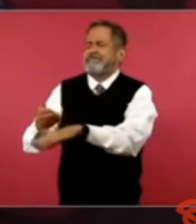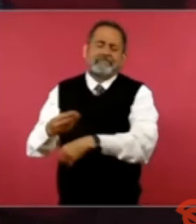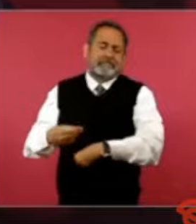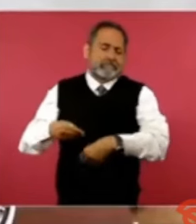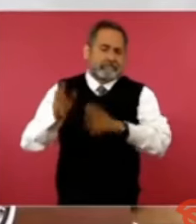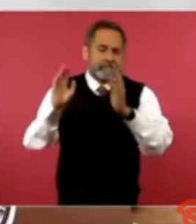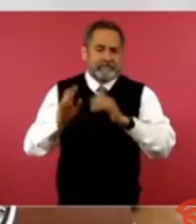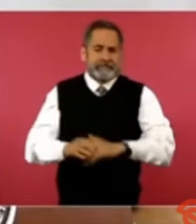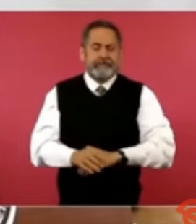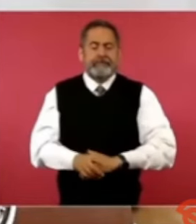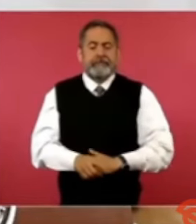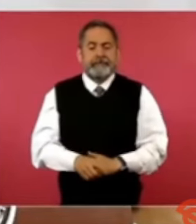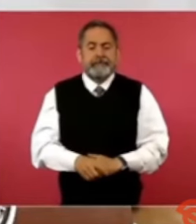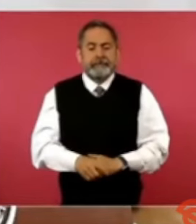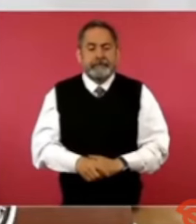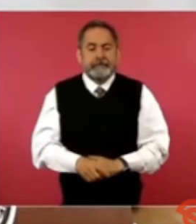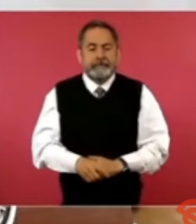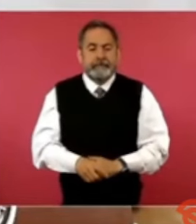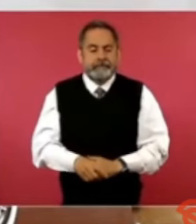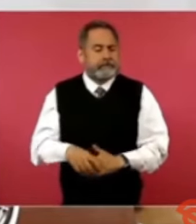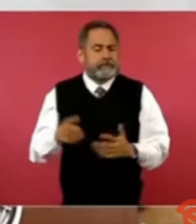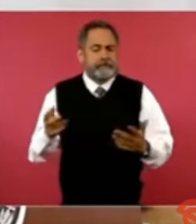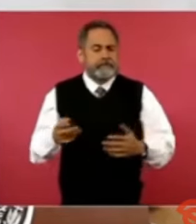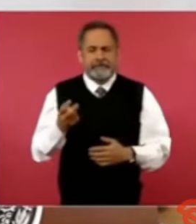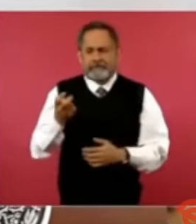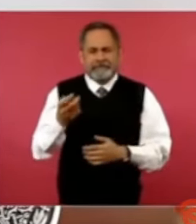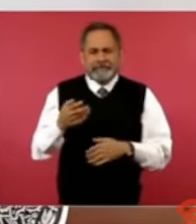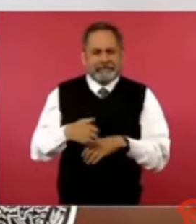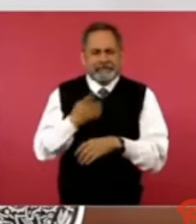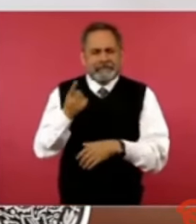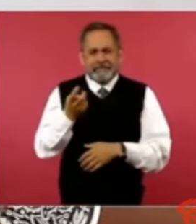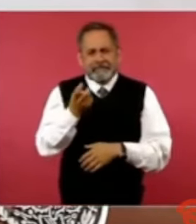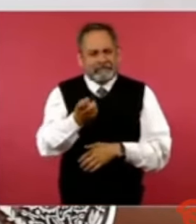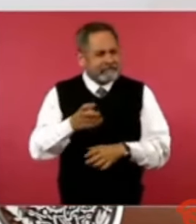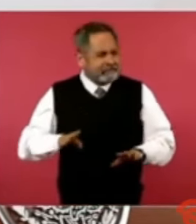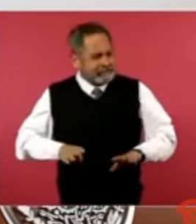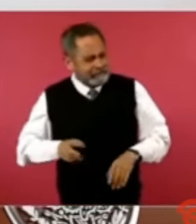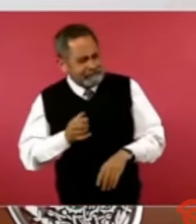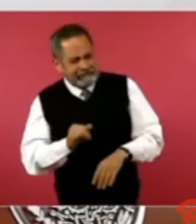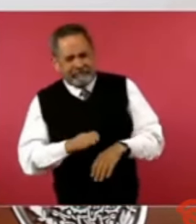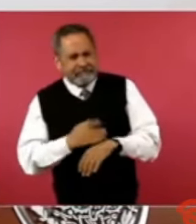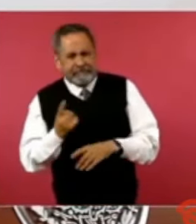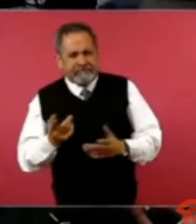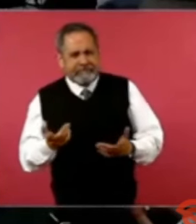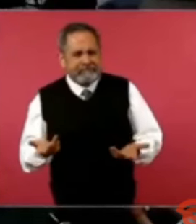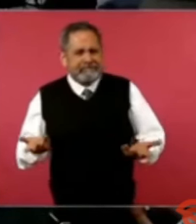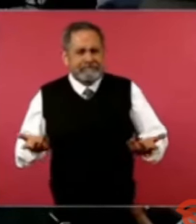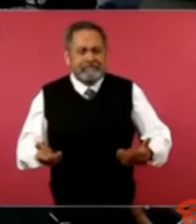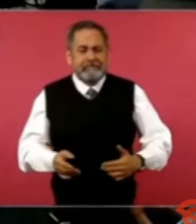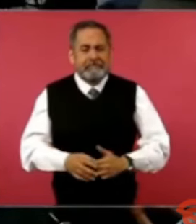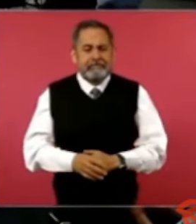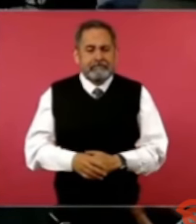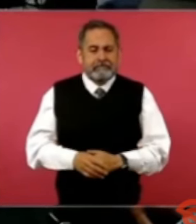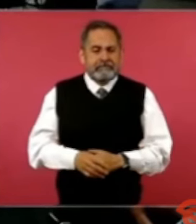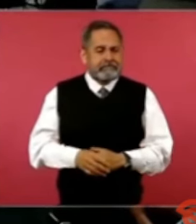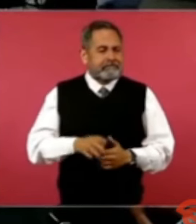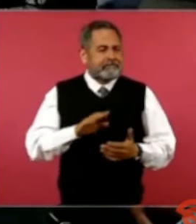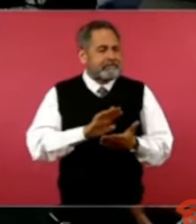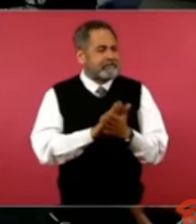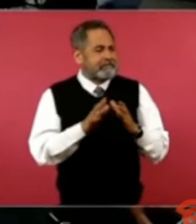político y por qué así esa actitud de ampa